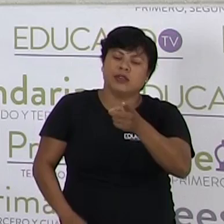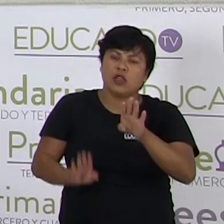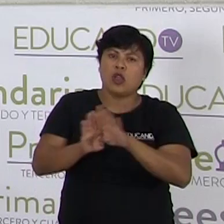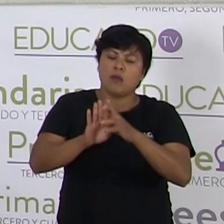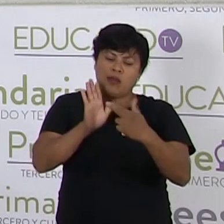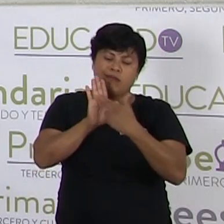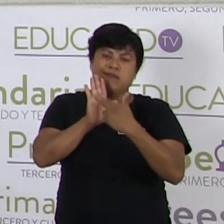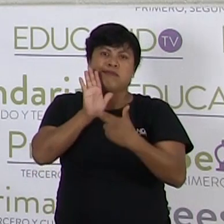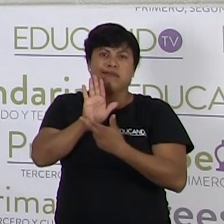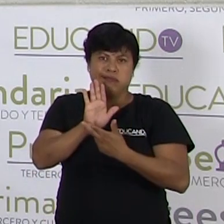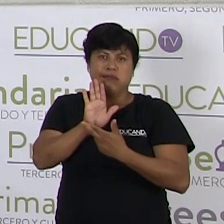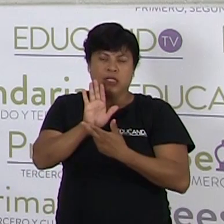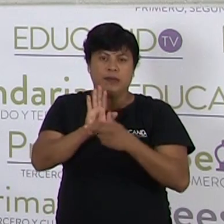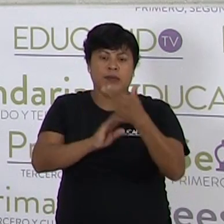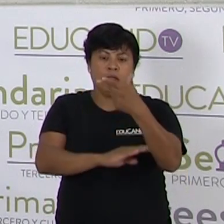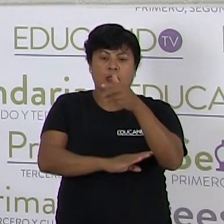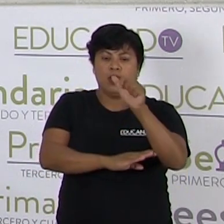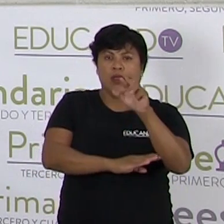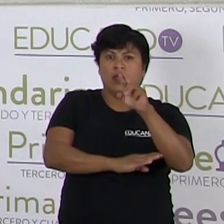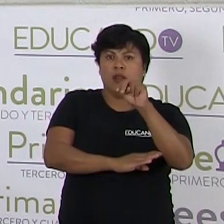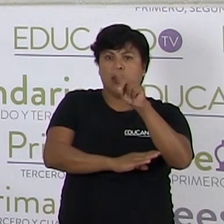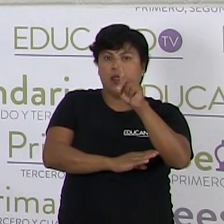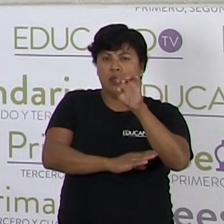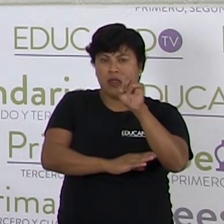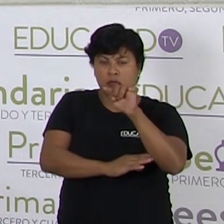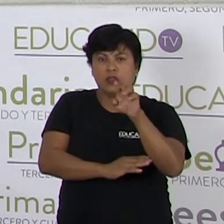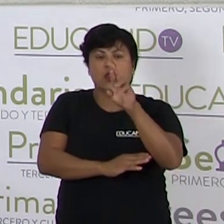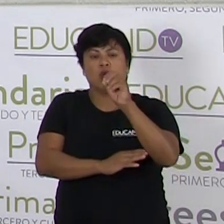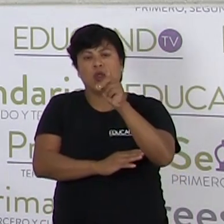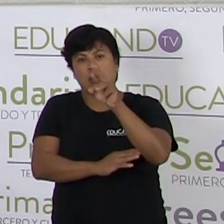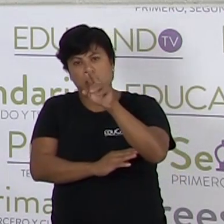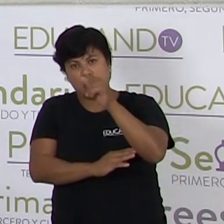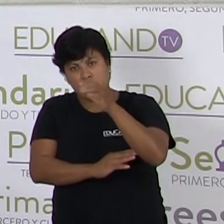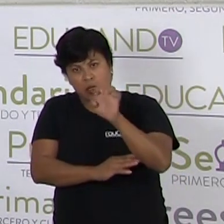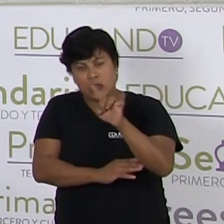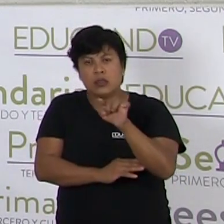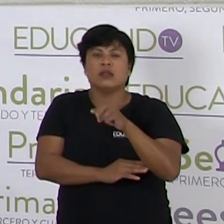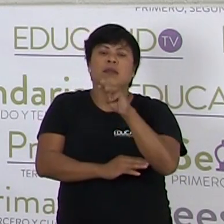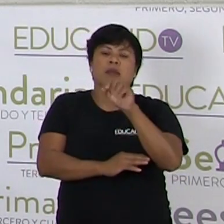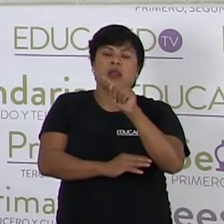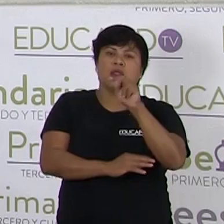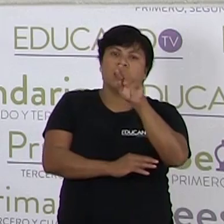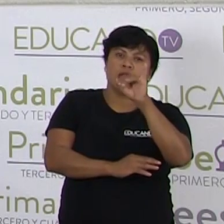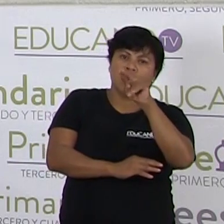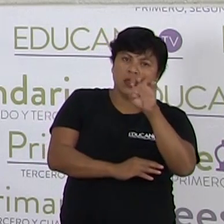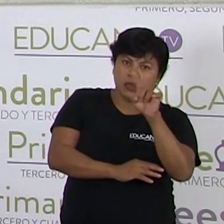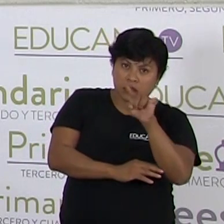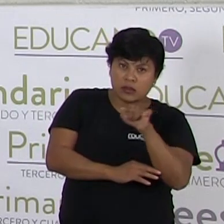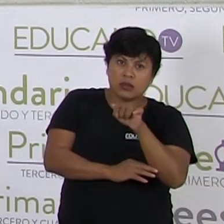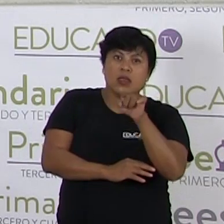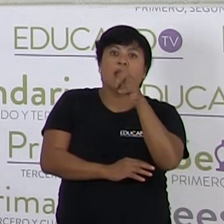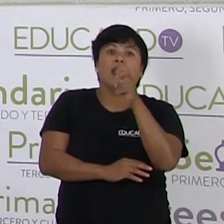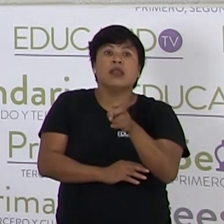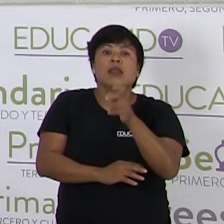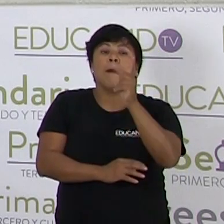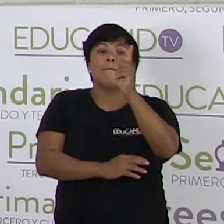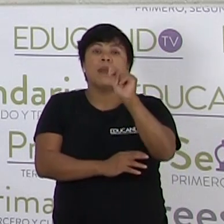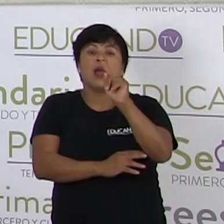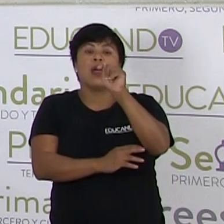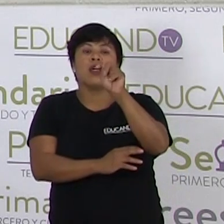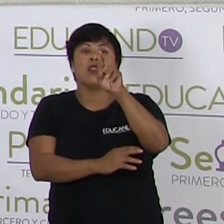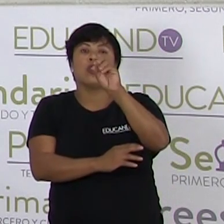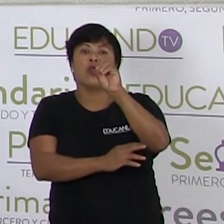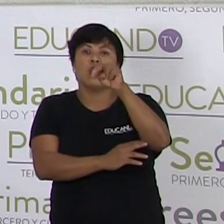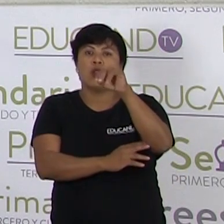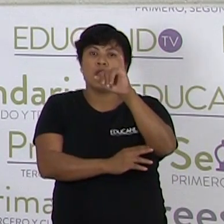regla. Hernández, Rodríguez, Martínez son patronímicos. ¿Qué son